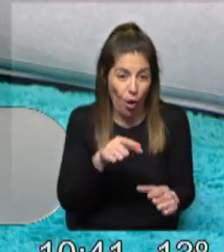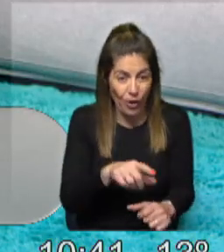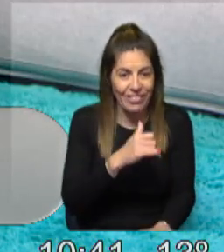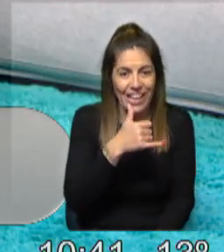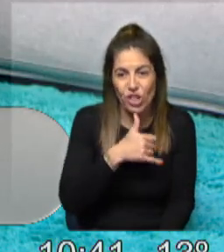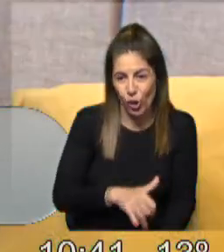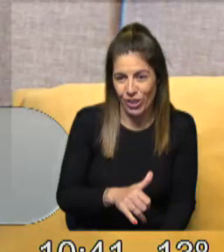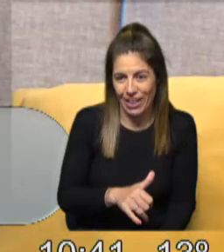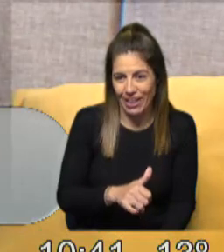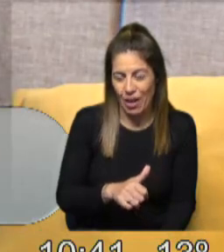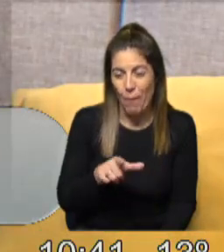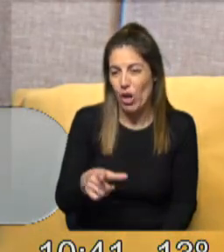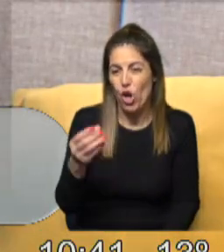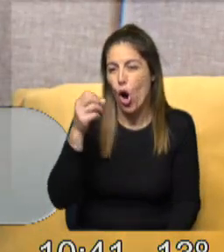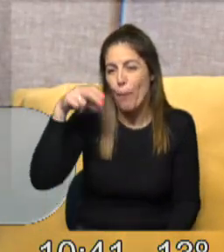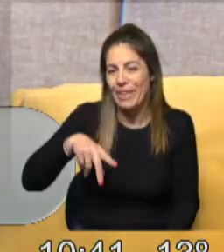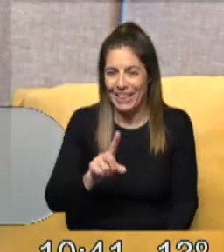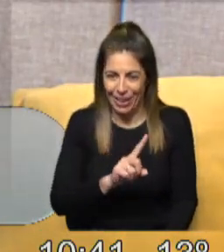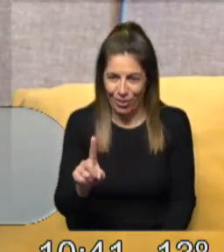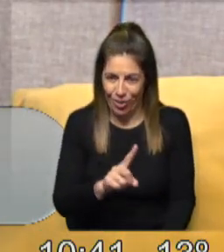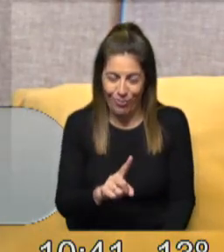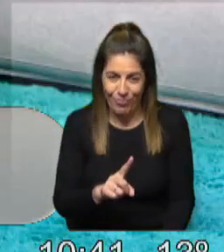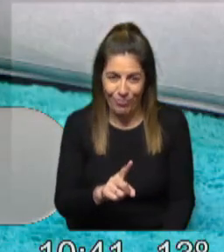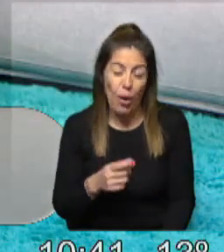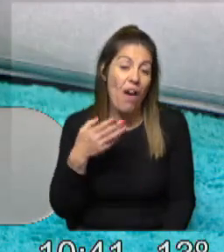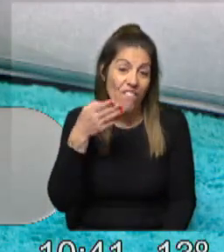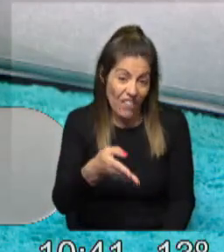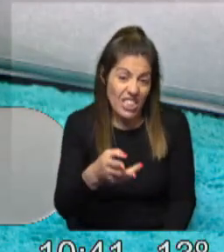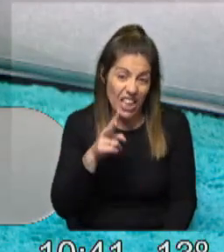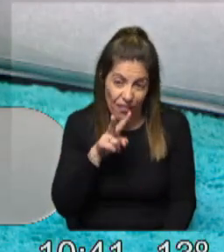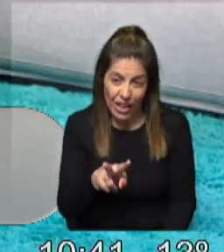boca. Pero no hablen. Claro. Vayan a verla porque